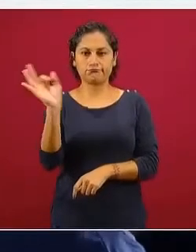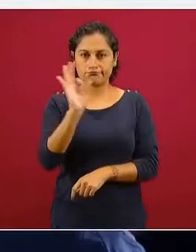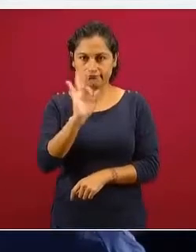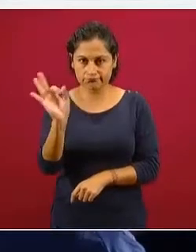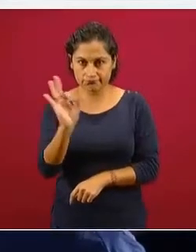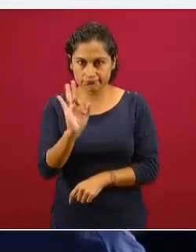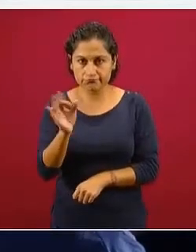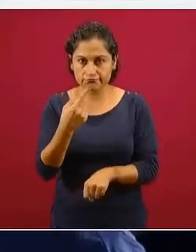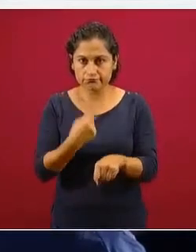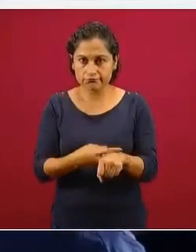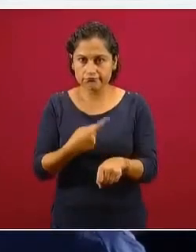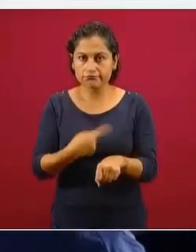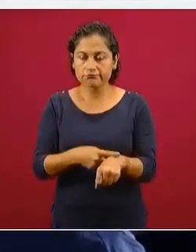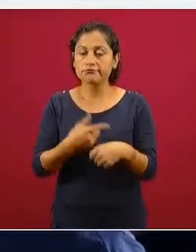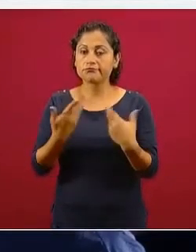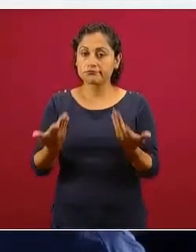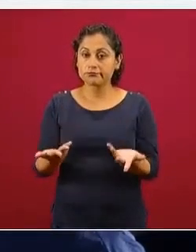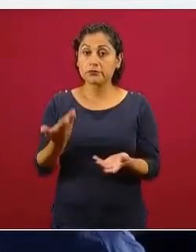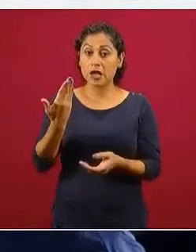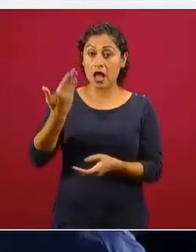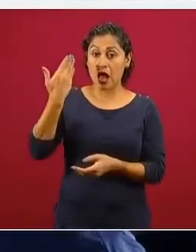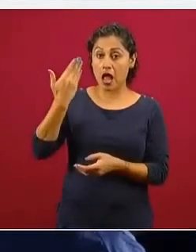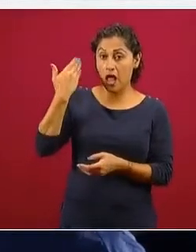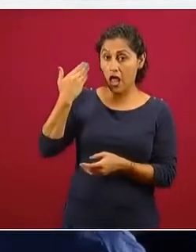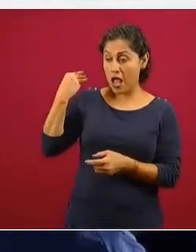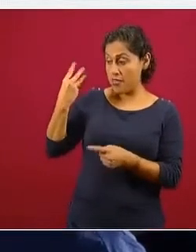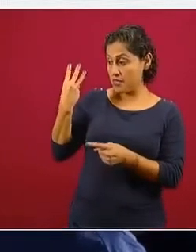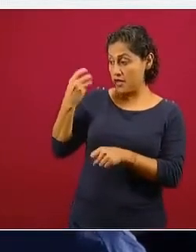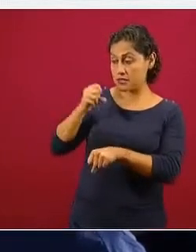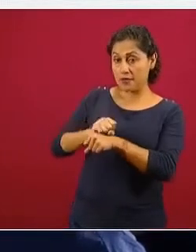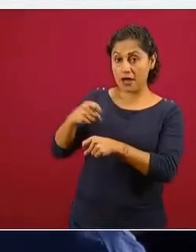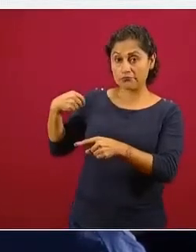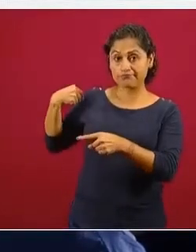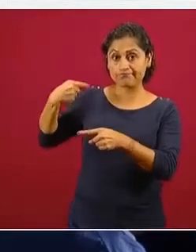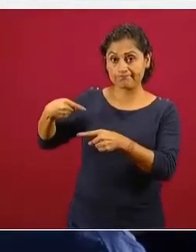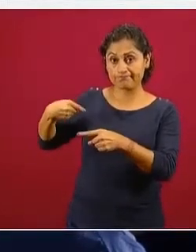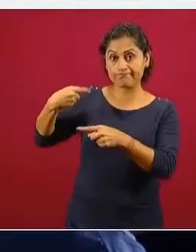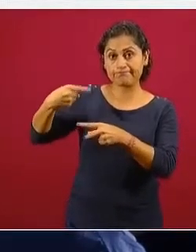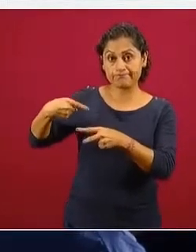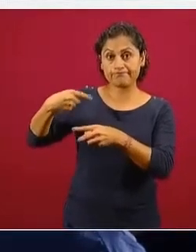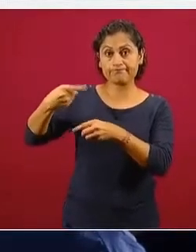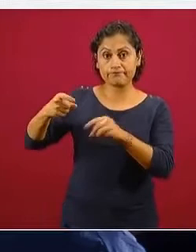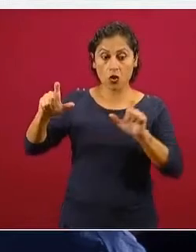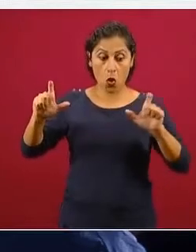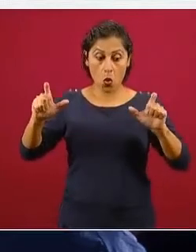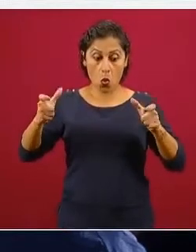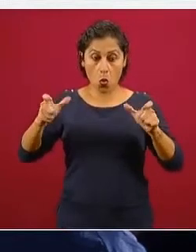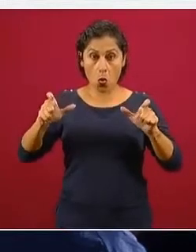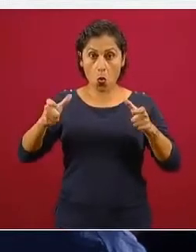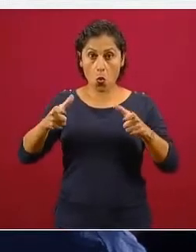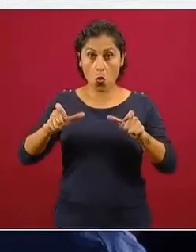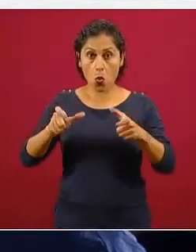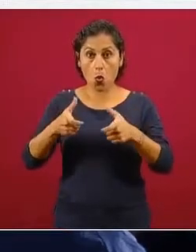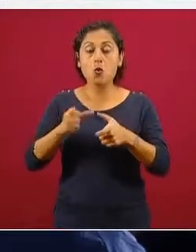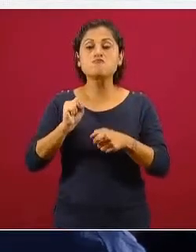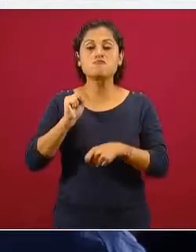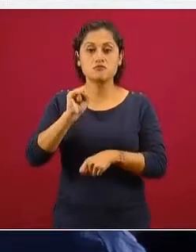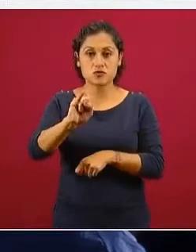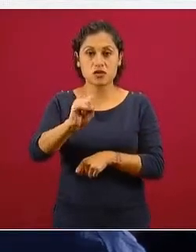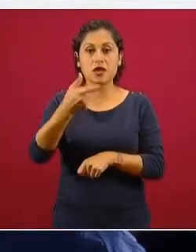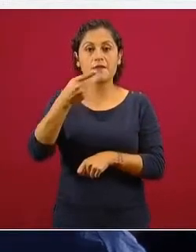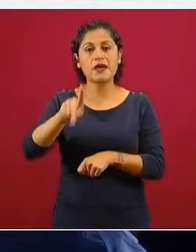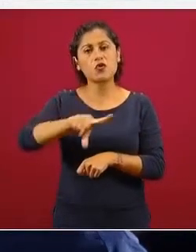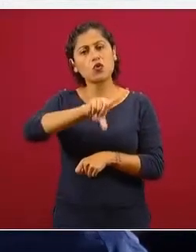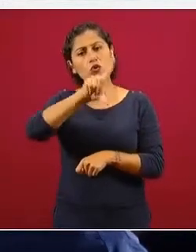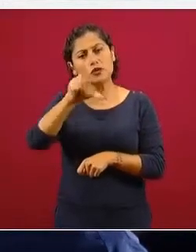tendencia descendente que traíamos ya durante 3 semanas continuó, pero no en la misma velocidad o con el mismo descenso